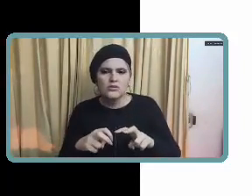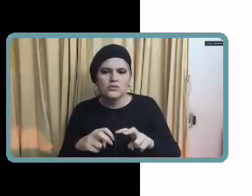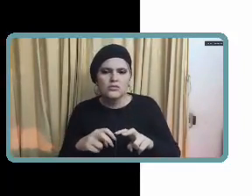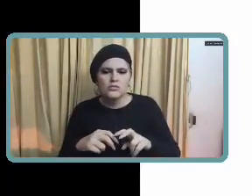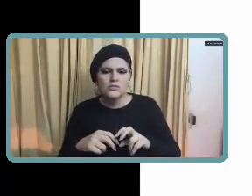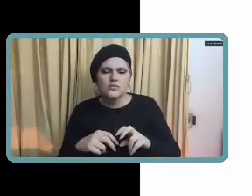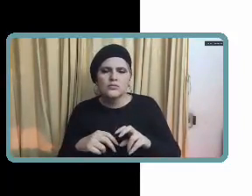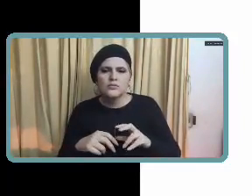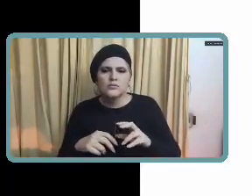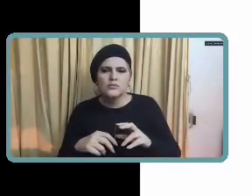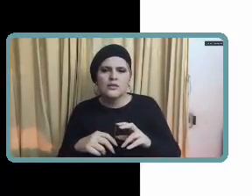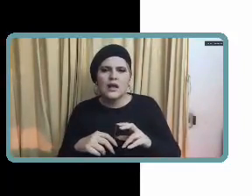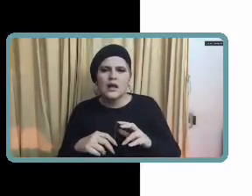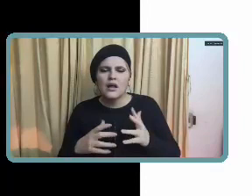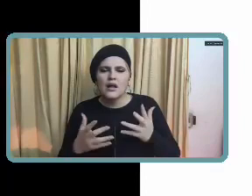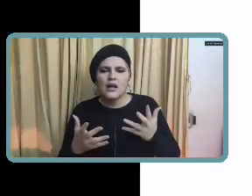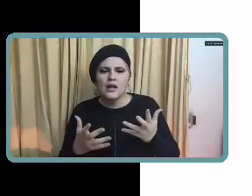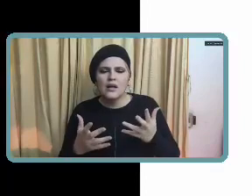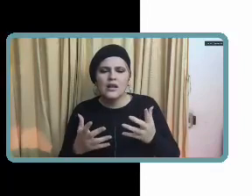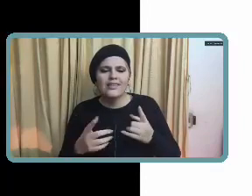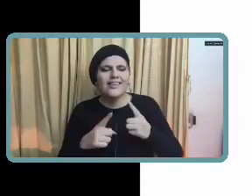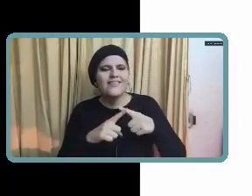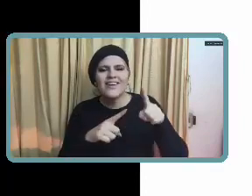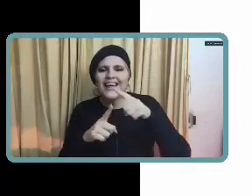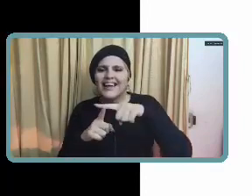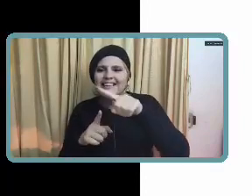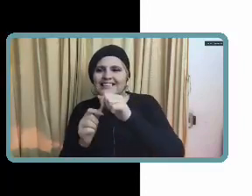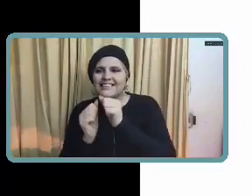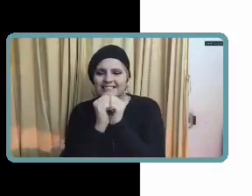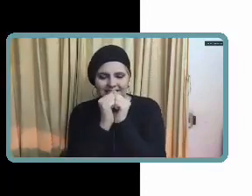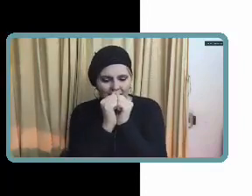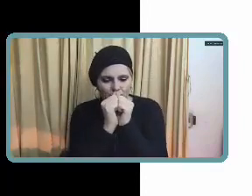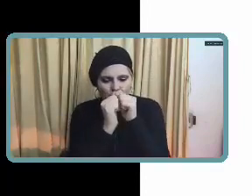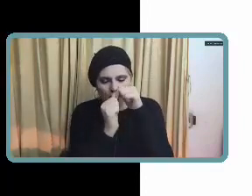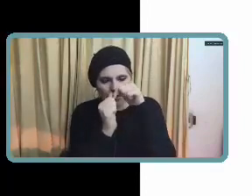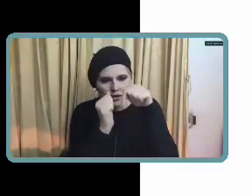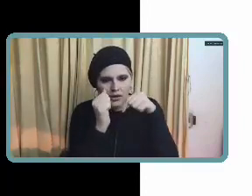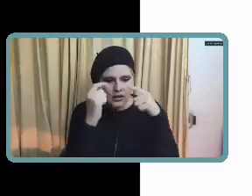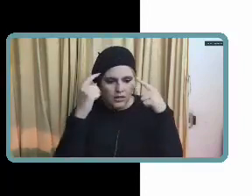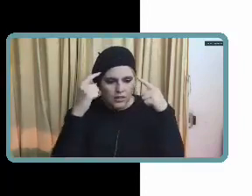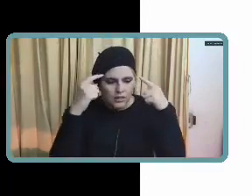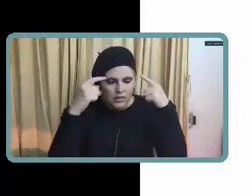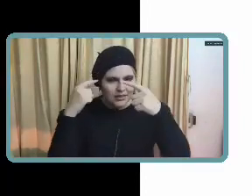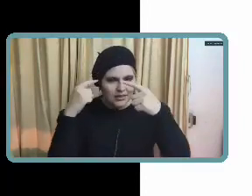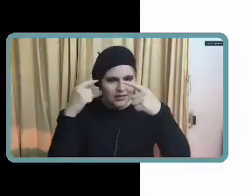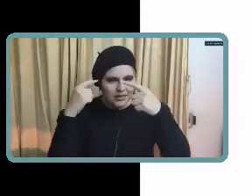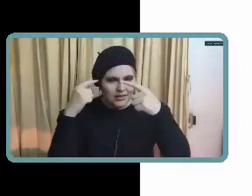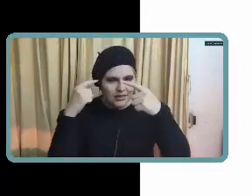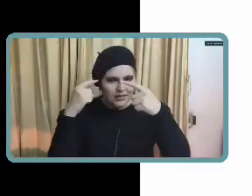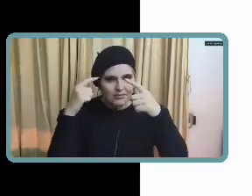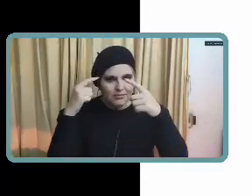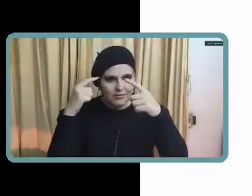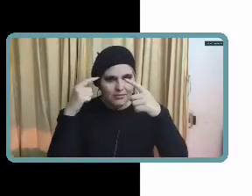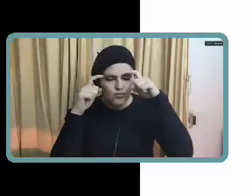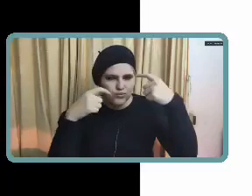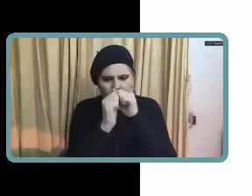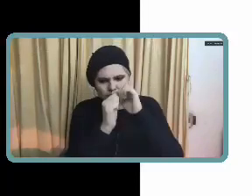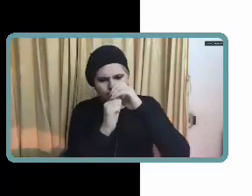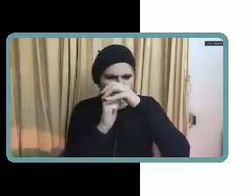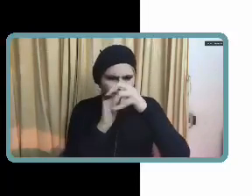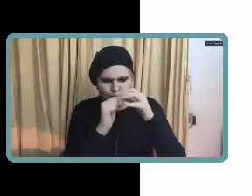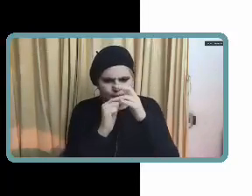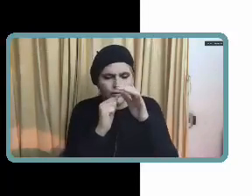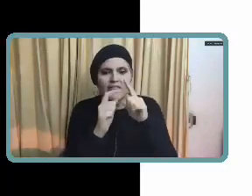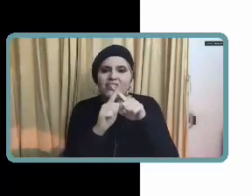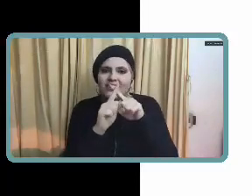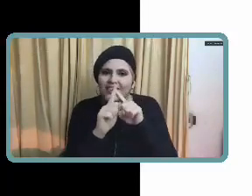digamos, al diferente cableado cerebral. Es un cableado, como digo, ni mejor ni peor, solo distinto. Es un cableado cerebral que nos